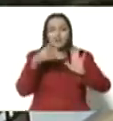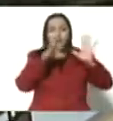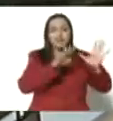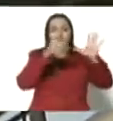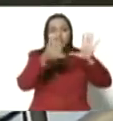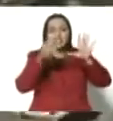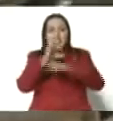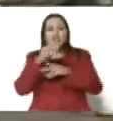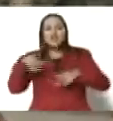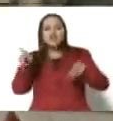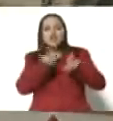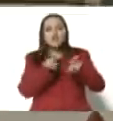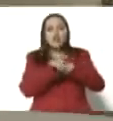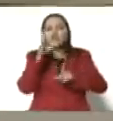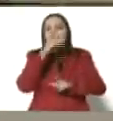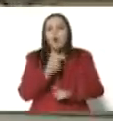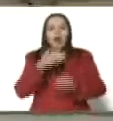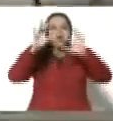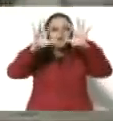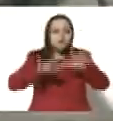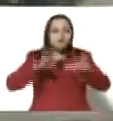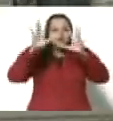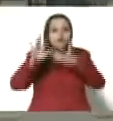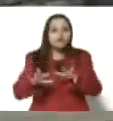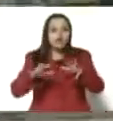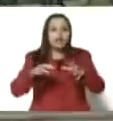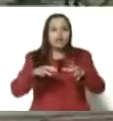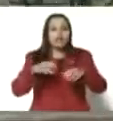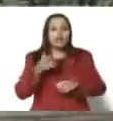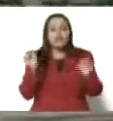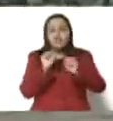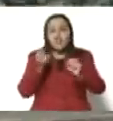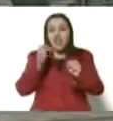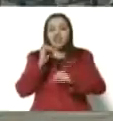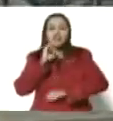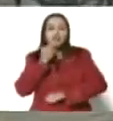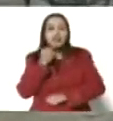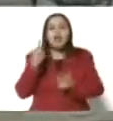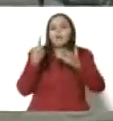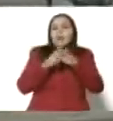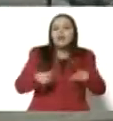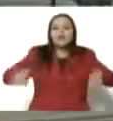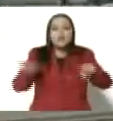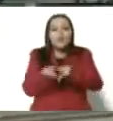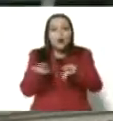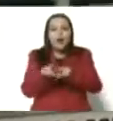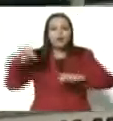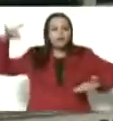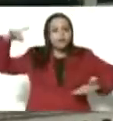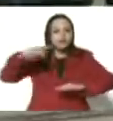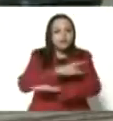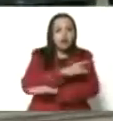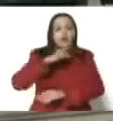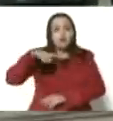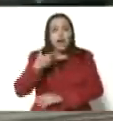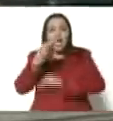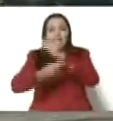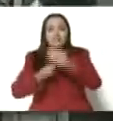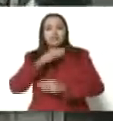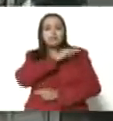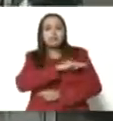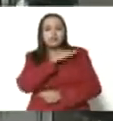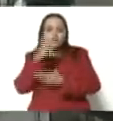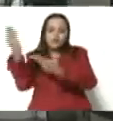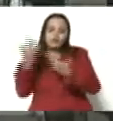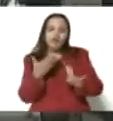que actualmente está atravesando Rusia. Sin embargo, no fue motivo para que todo el personal de Conviasa cumpliese su misión de trasladar